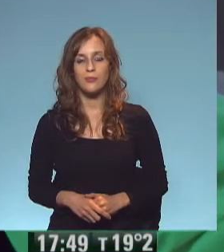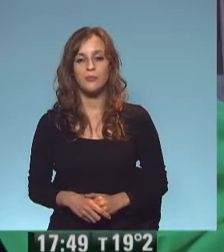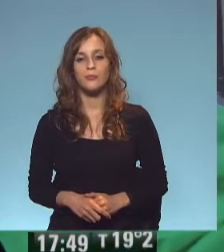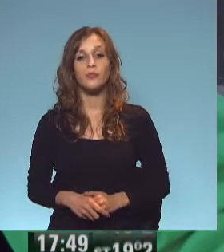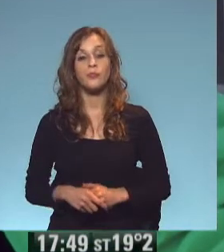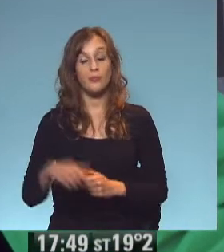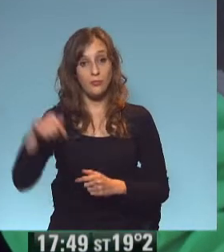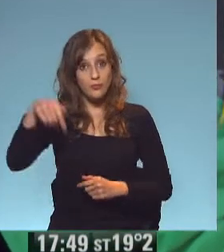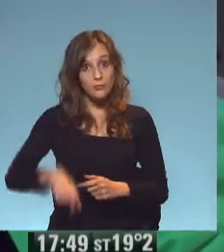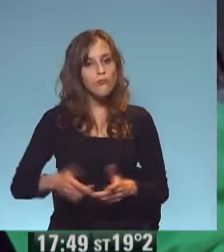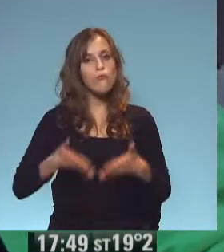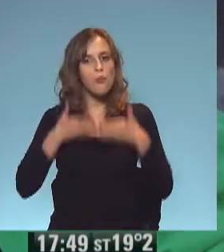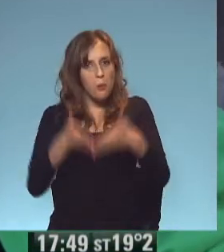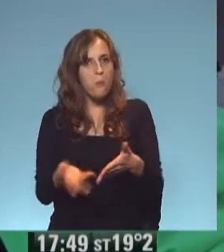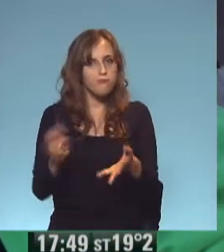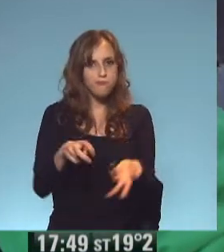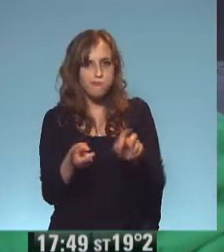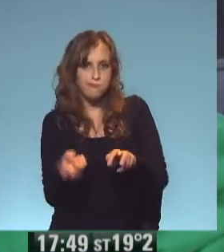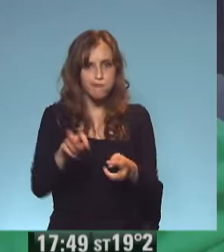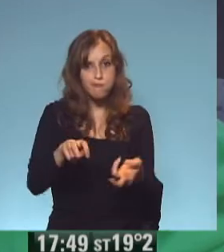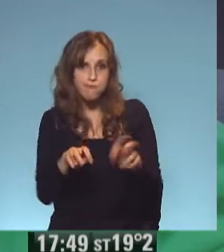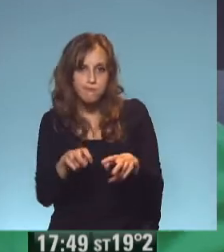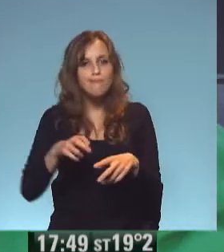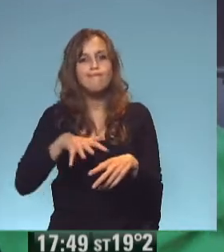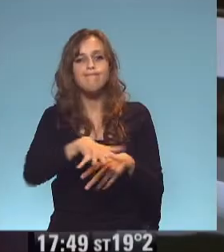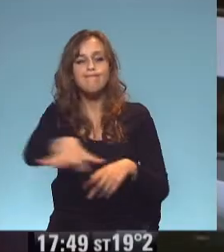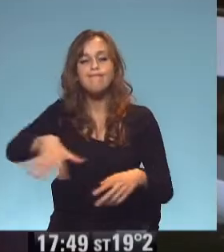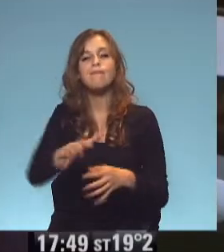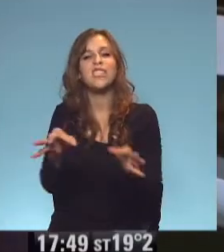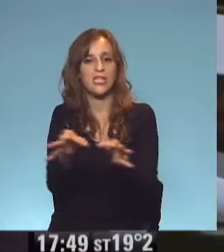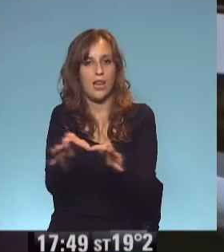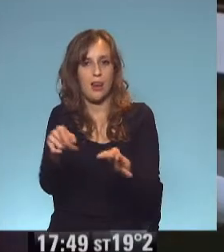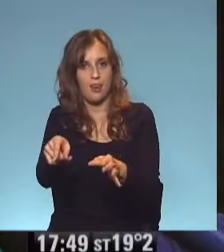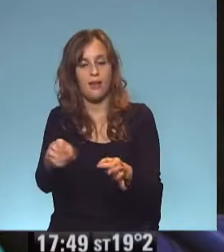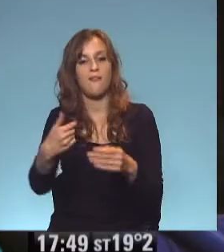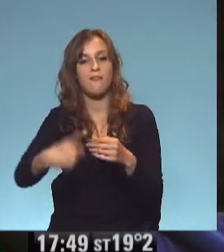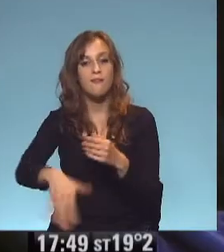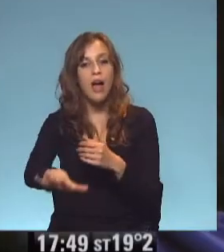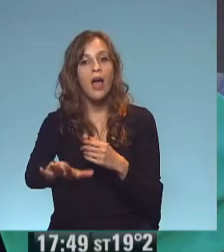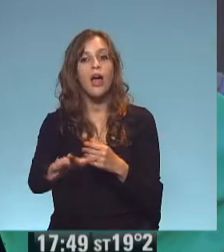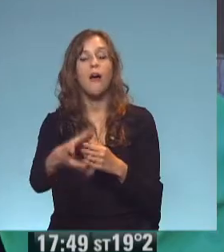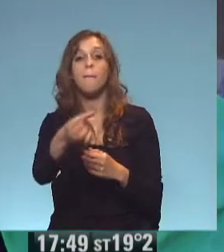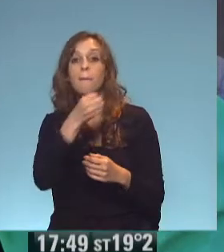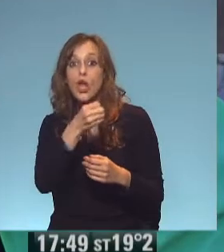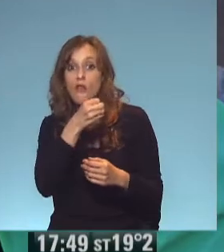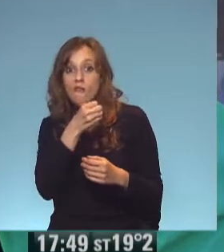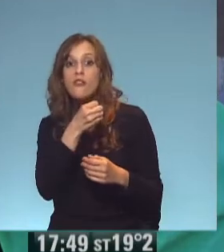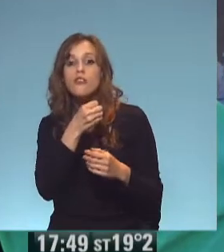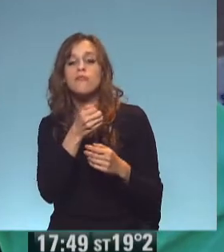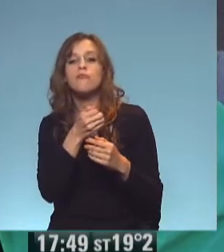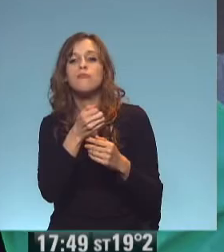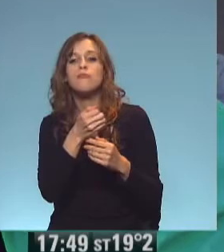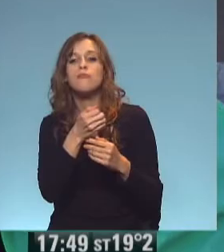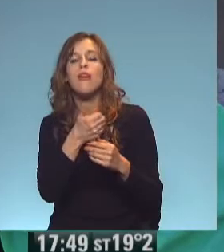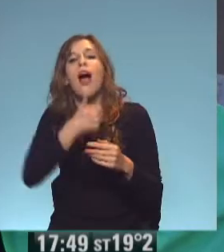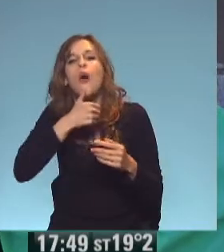Subir a un barco para cruzar el canal e ir a las Islas Brichis, en donde vamos a instalar un micrófono abajo del agua. Este micrófono se llama hidrófono y